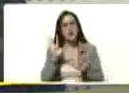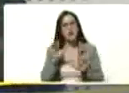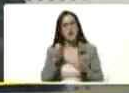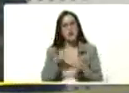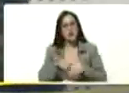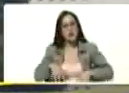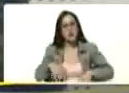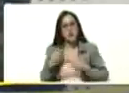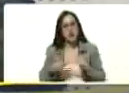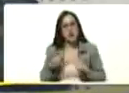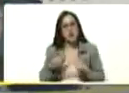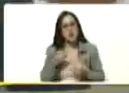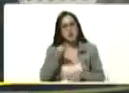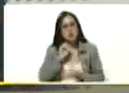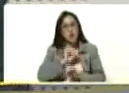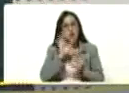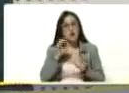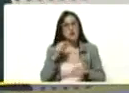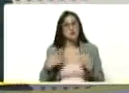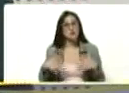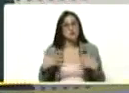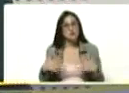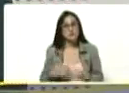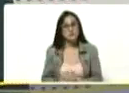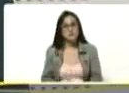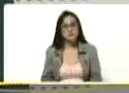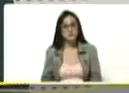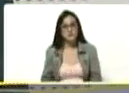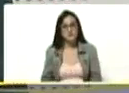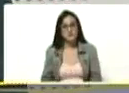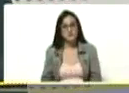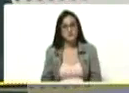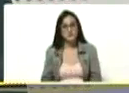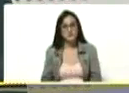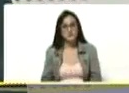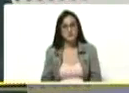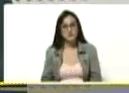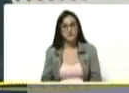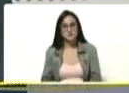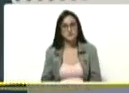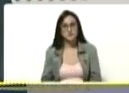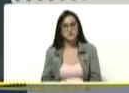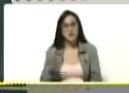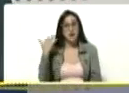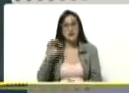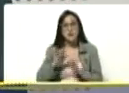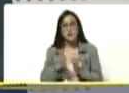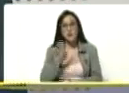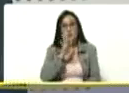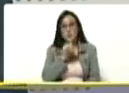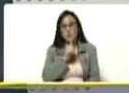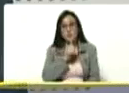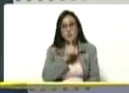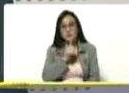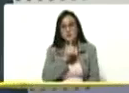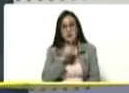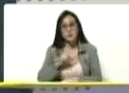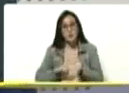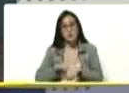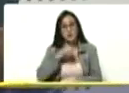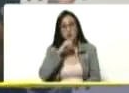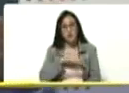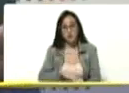estructura. Something that exists nowhere in the world. Era algo que no había existido en el mundo en momento histórico